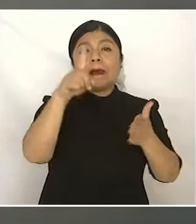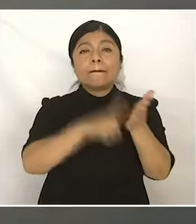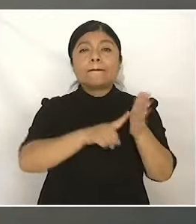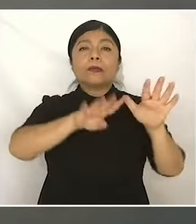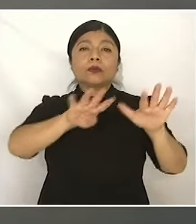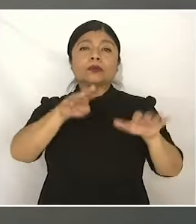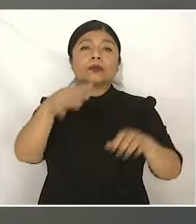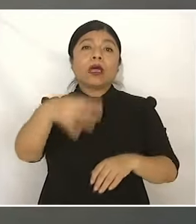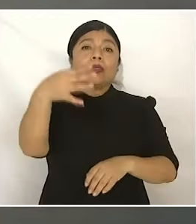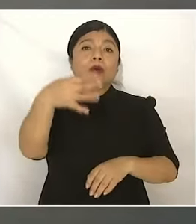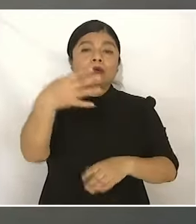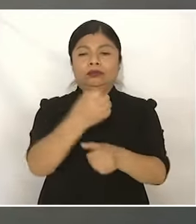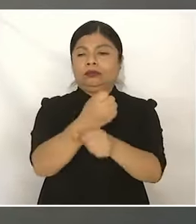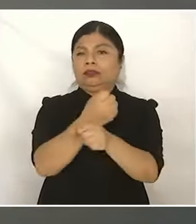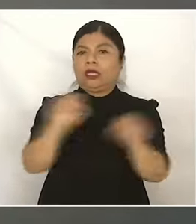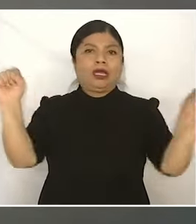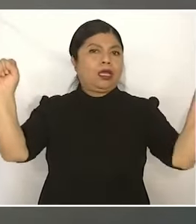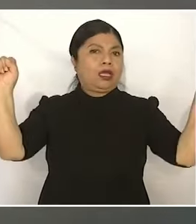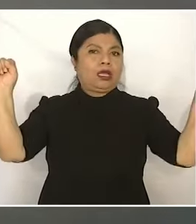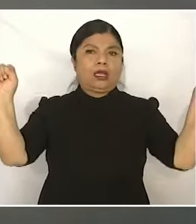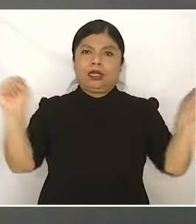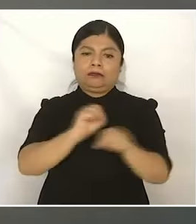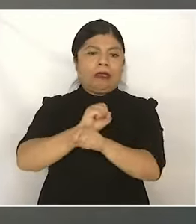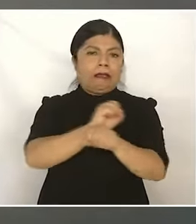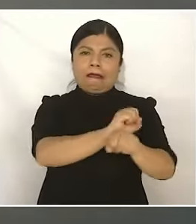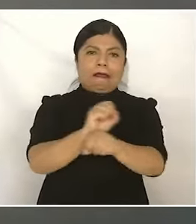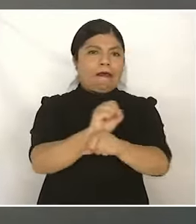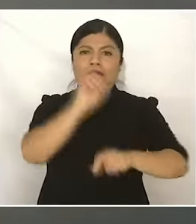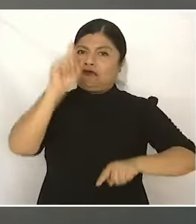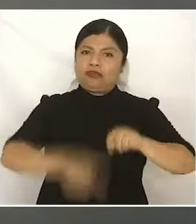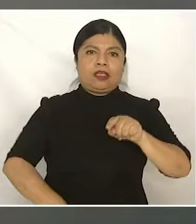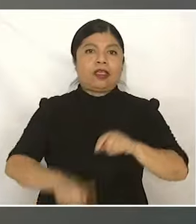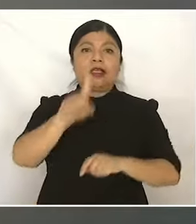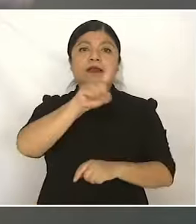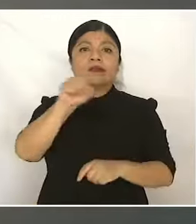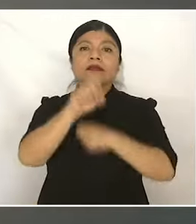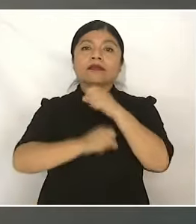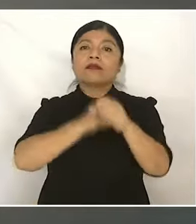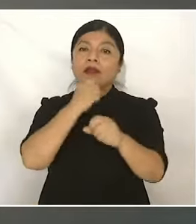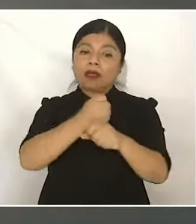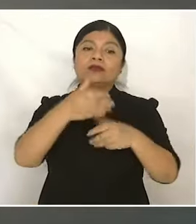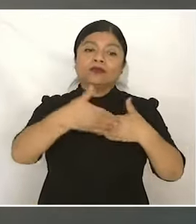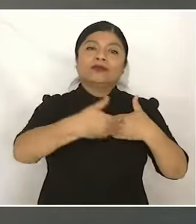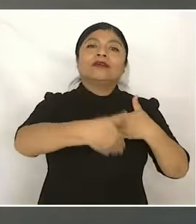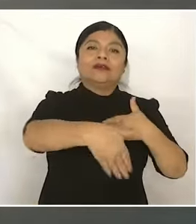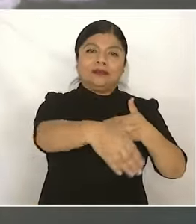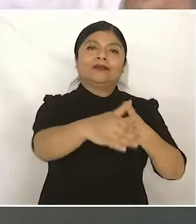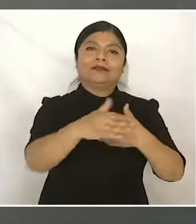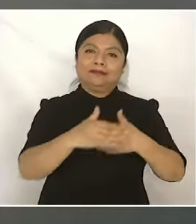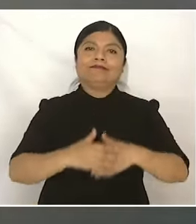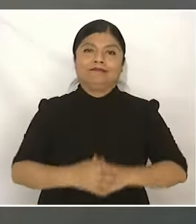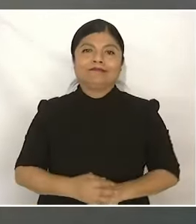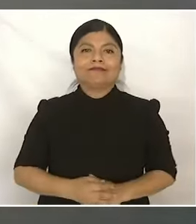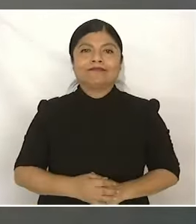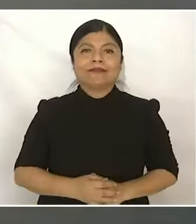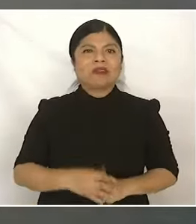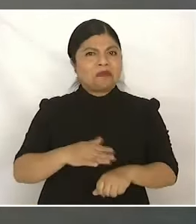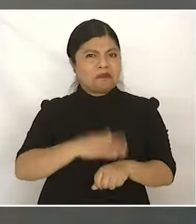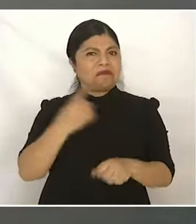1914, 100 años después, porque habían haciendas con